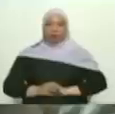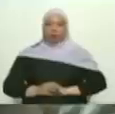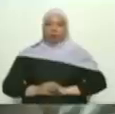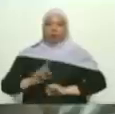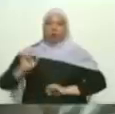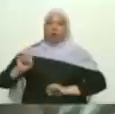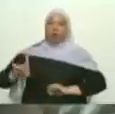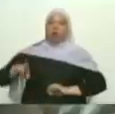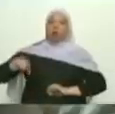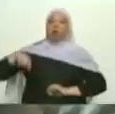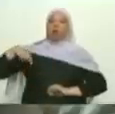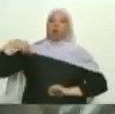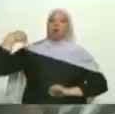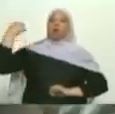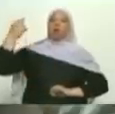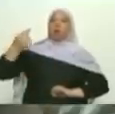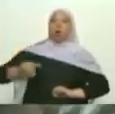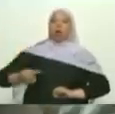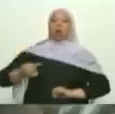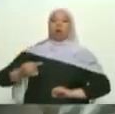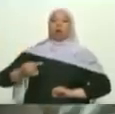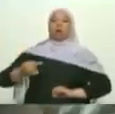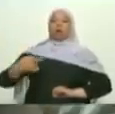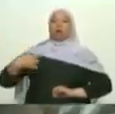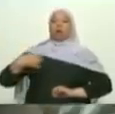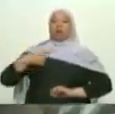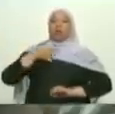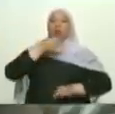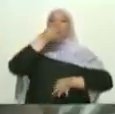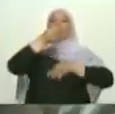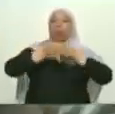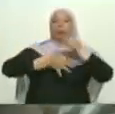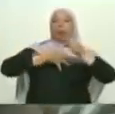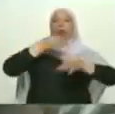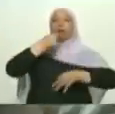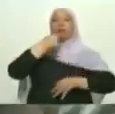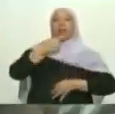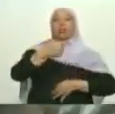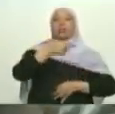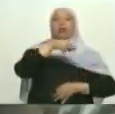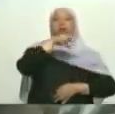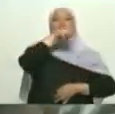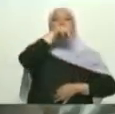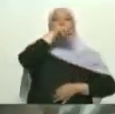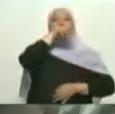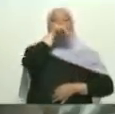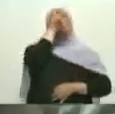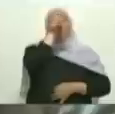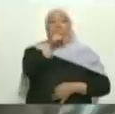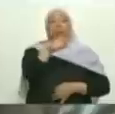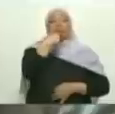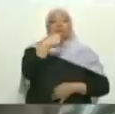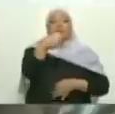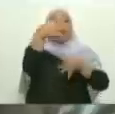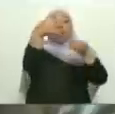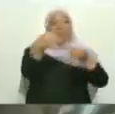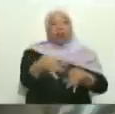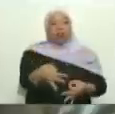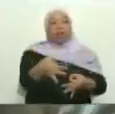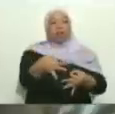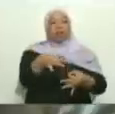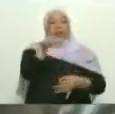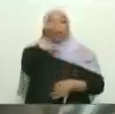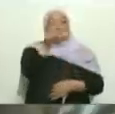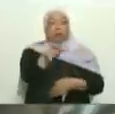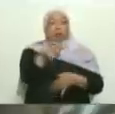luego de una delación, de una confesión pusilánime de uno de los personajes más oscuros